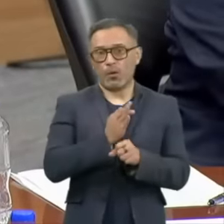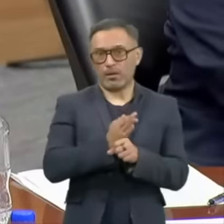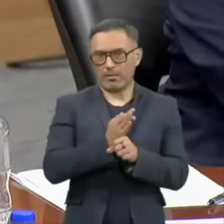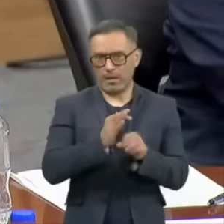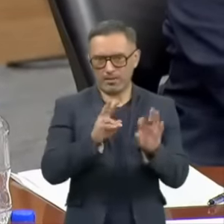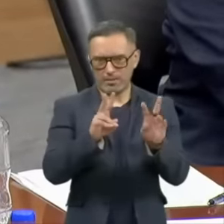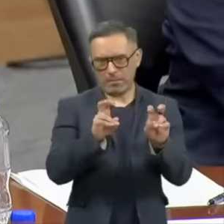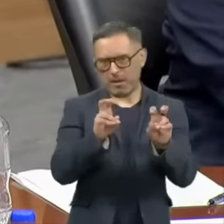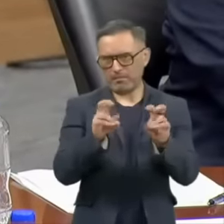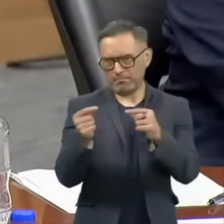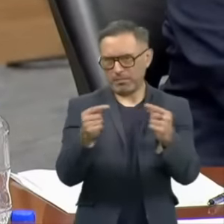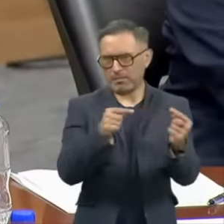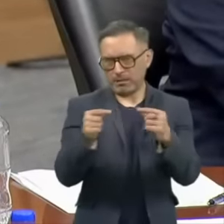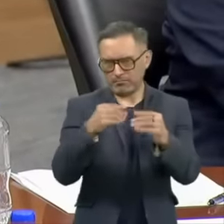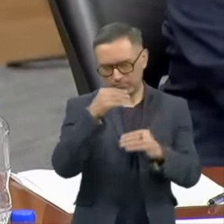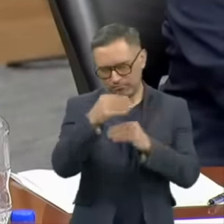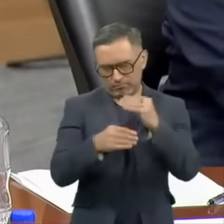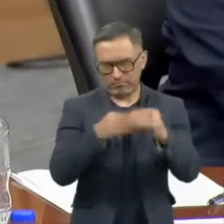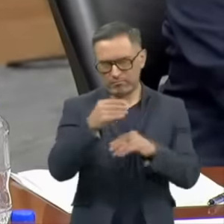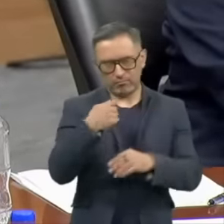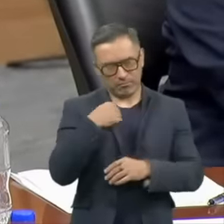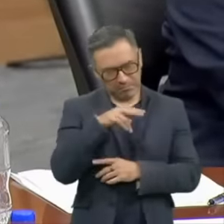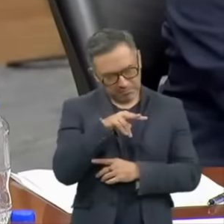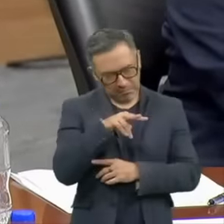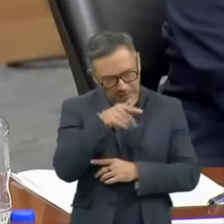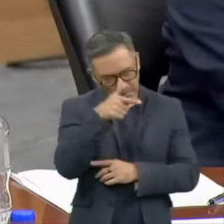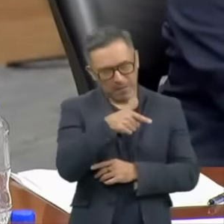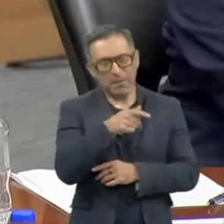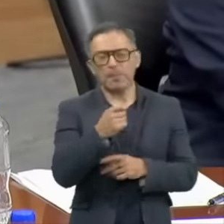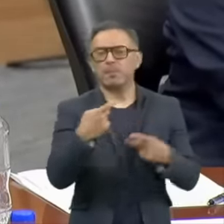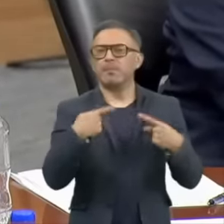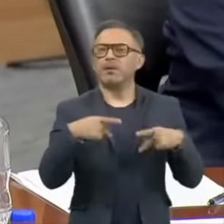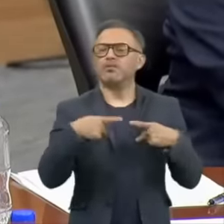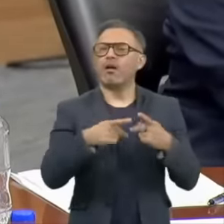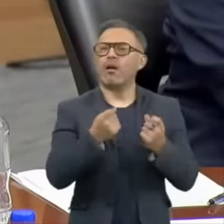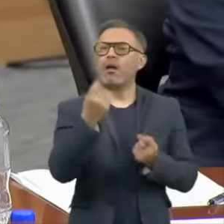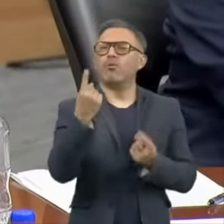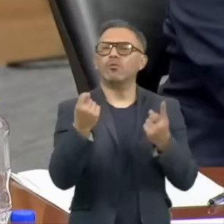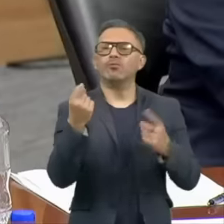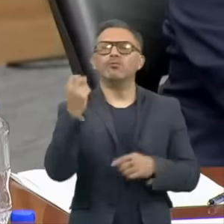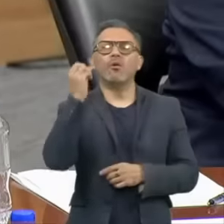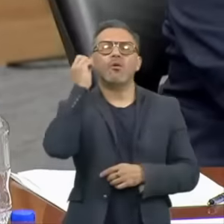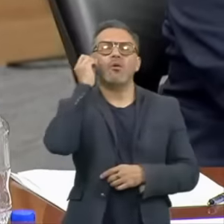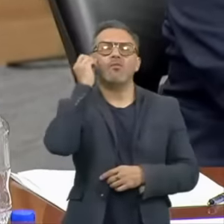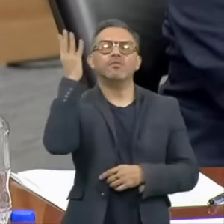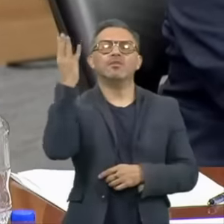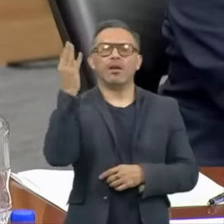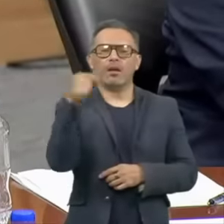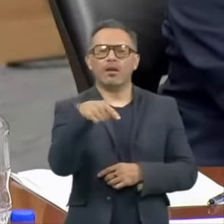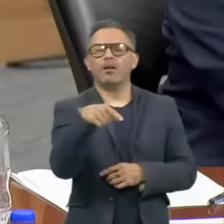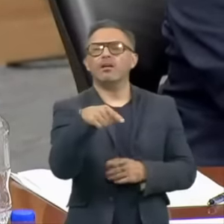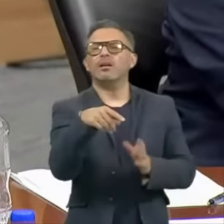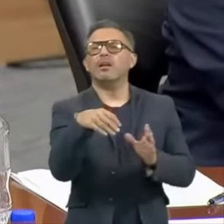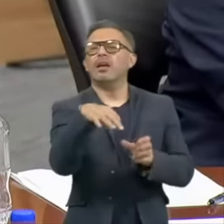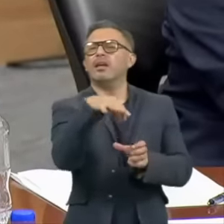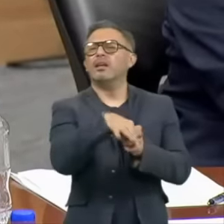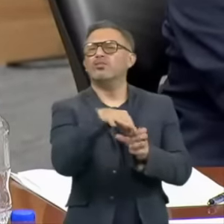discusión, debate, que haya personas que olviden los elementos mínimos